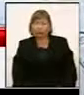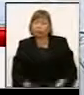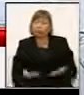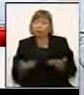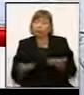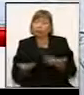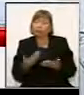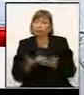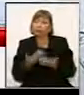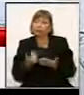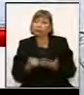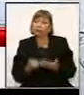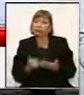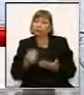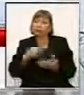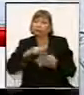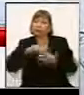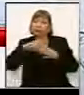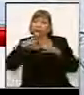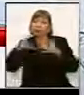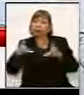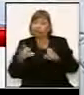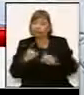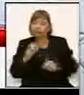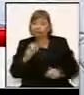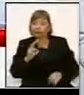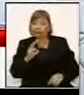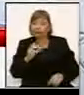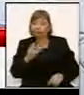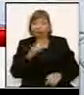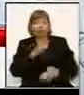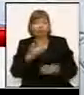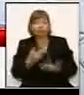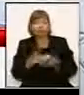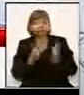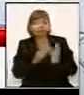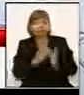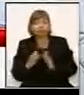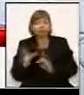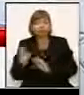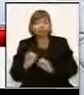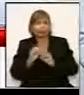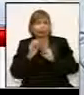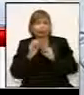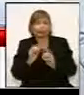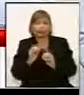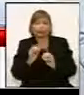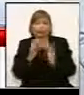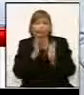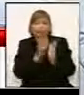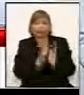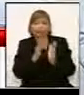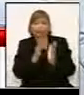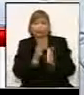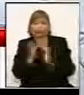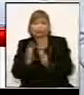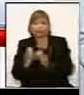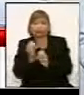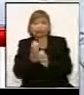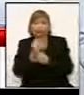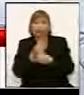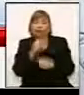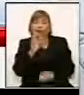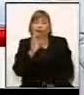Prefirieron comprar el ovalito. O sea, todo ha estado concebido, planificado por